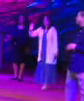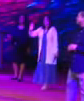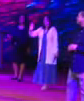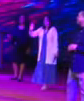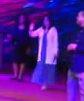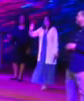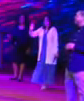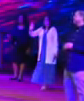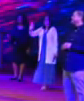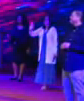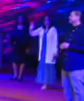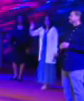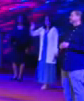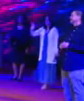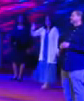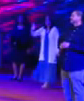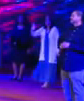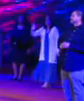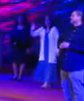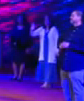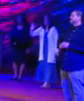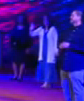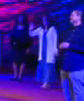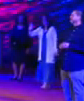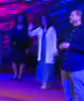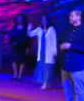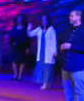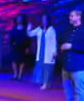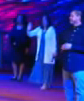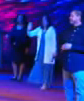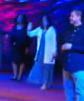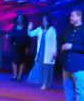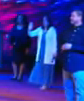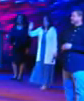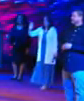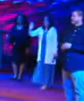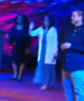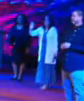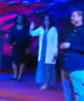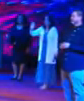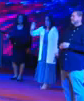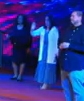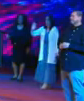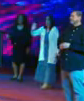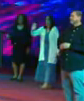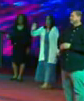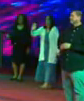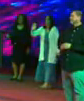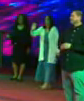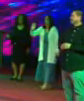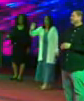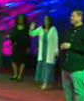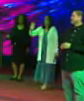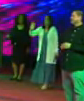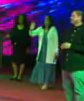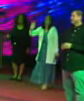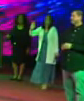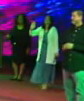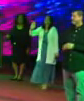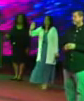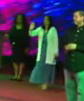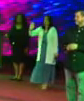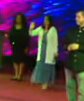va a responder. Y esa es mi fe. Pero lo grande de todo esto es que nos pasan días y Él me